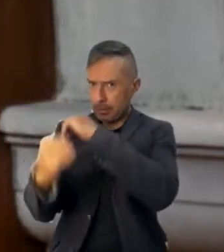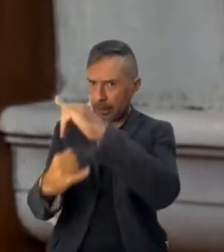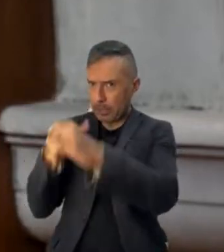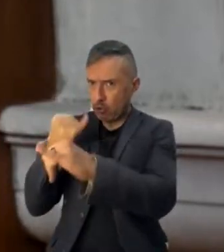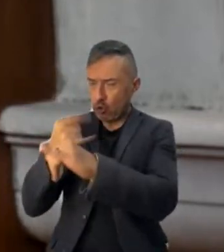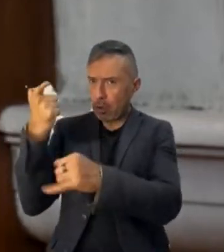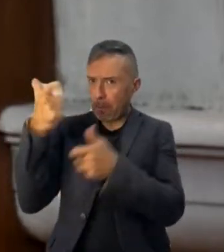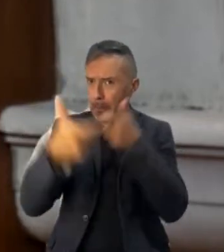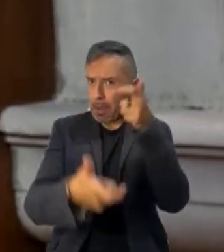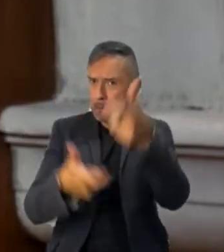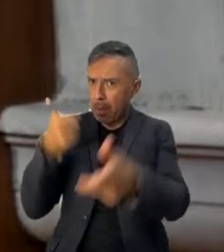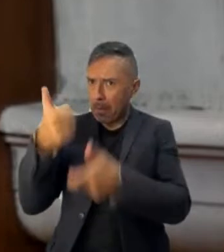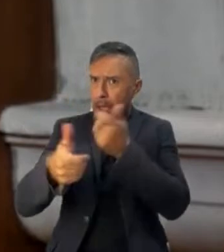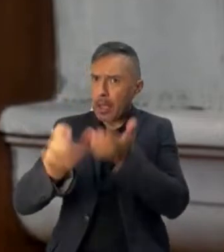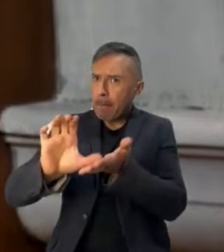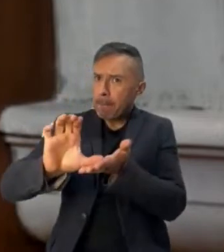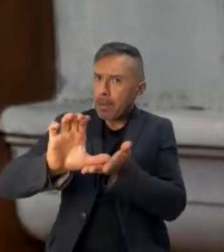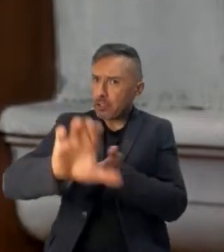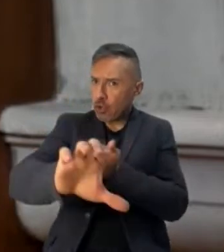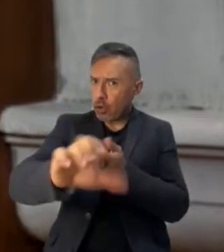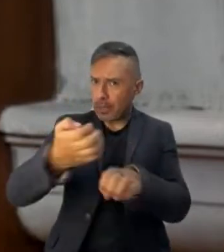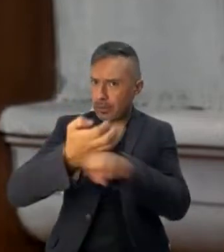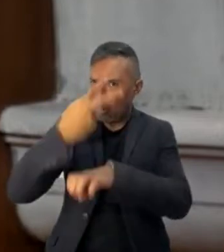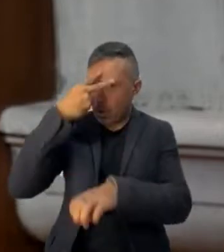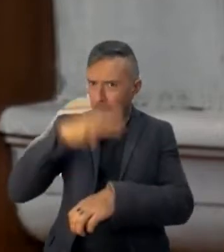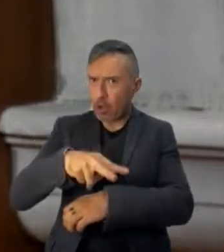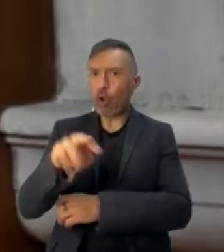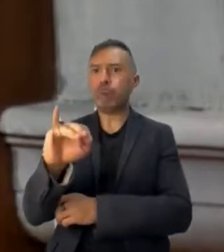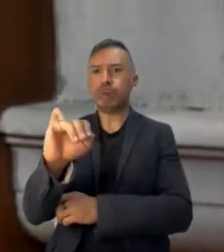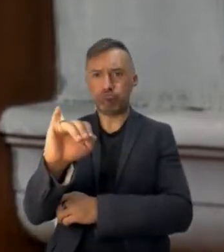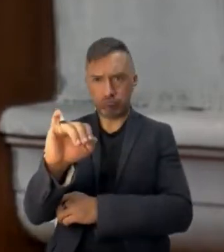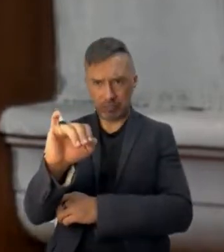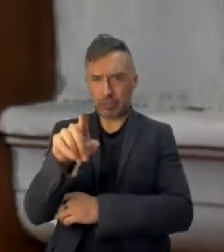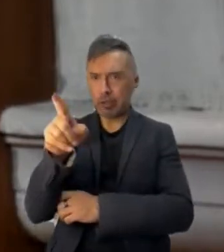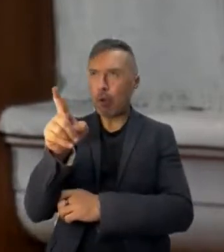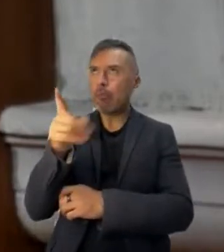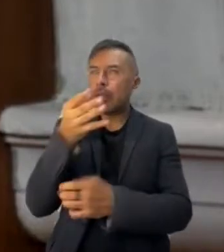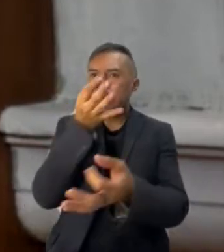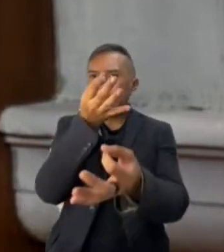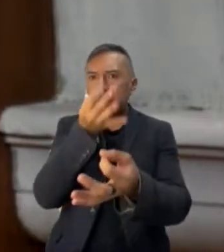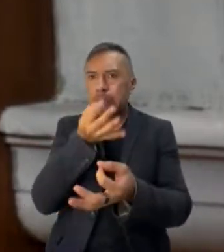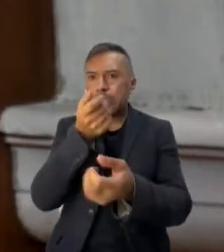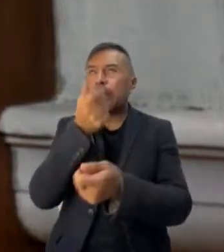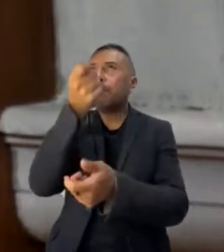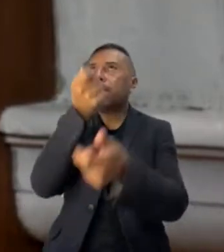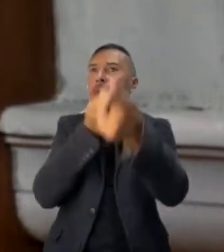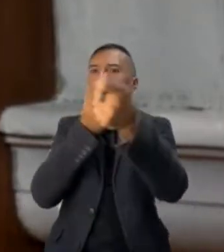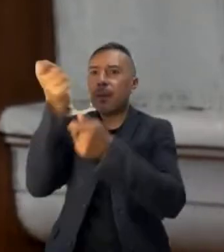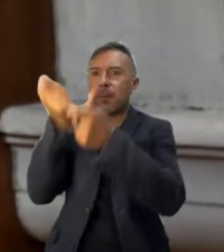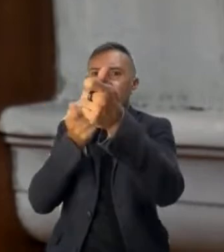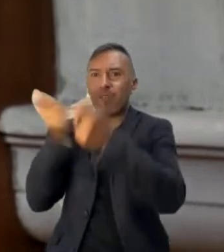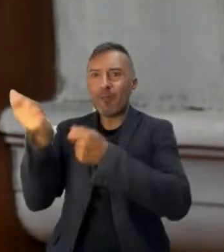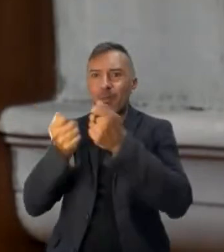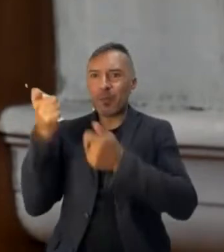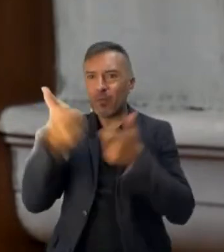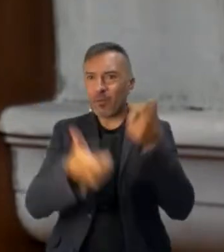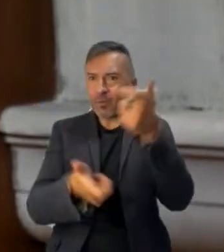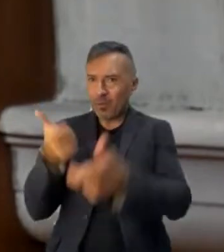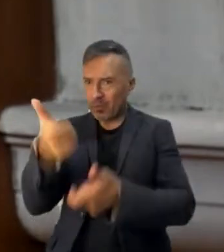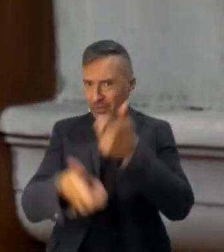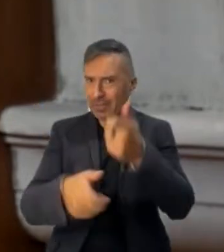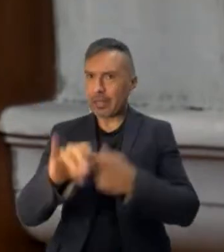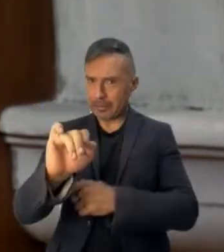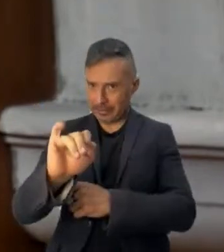México sí fue de los estados que mayor inversión atrajo, junto con otros estados del norte del país